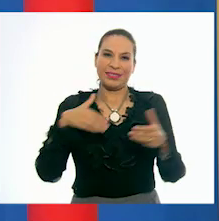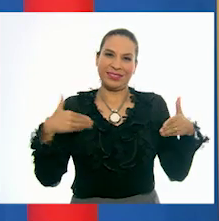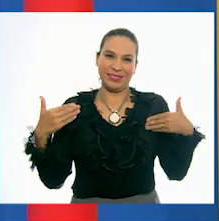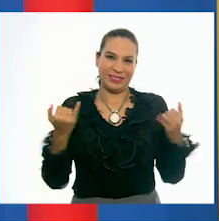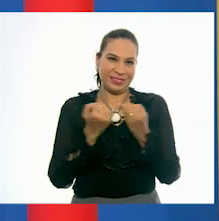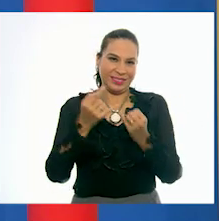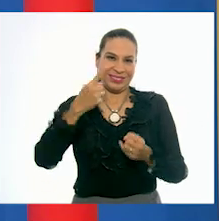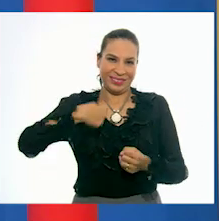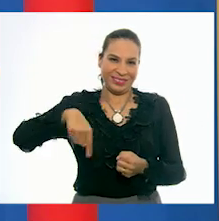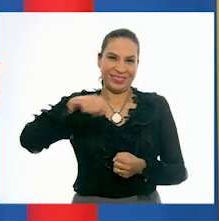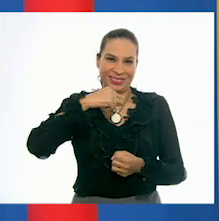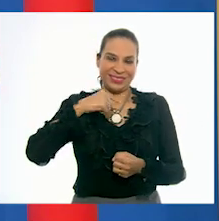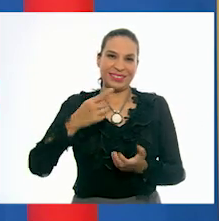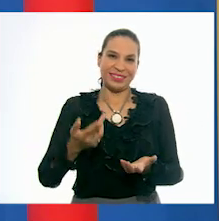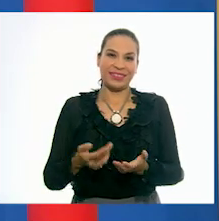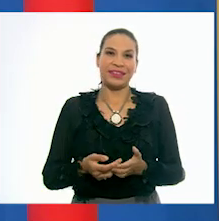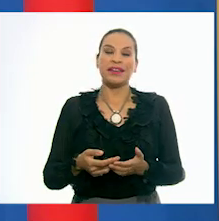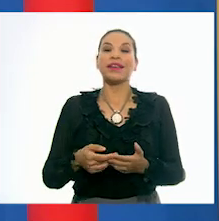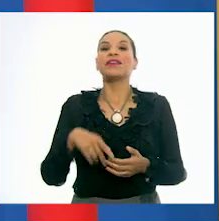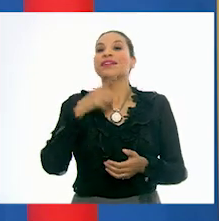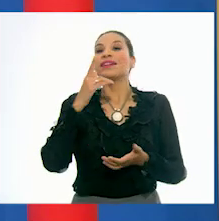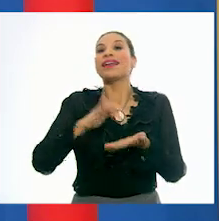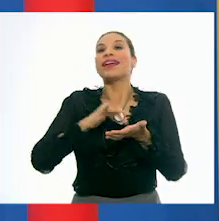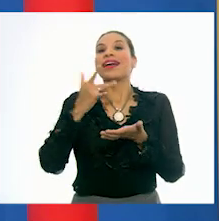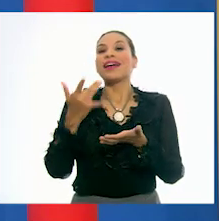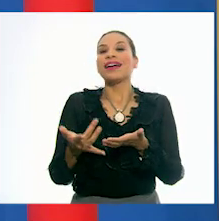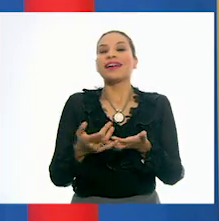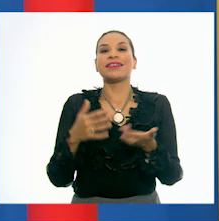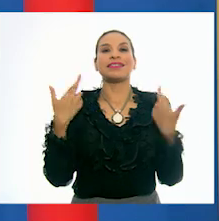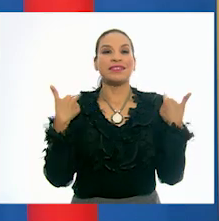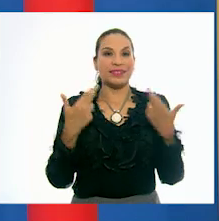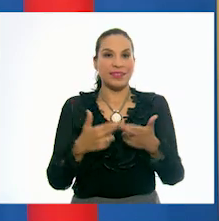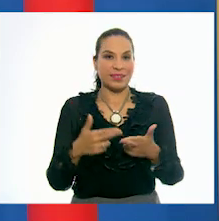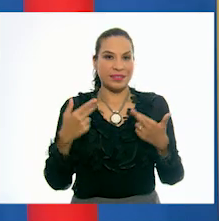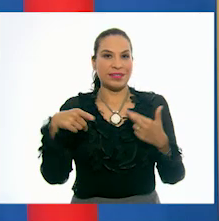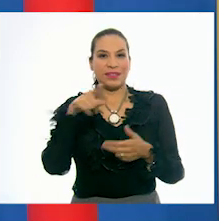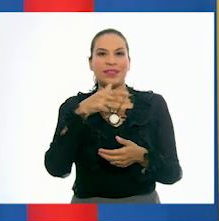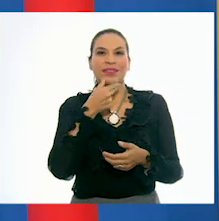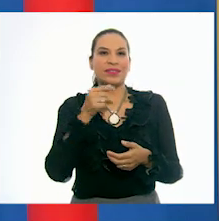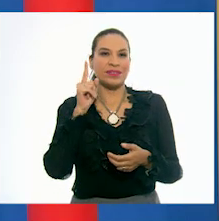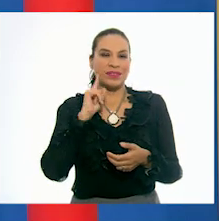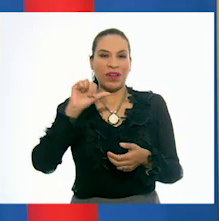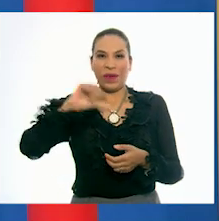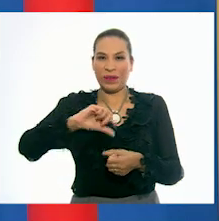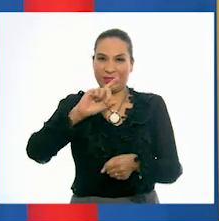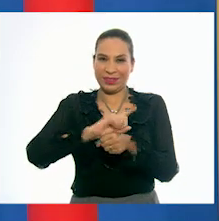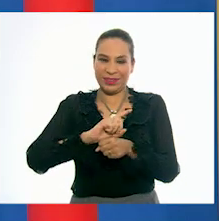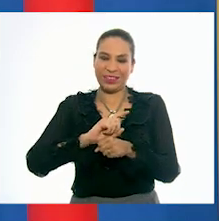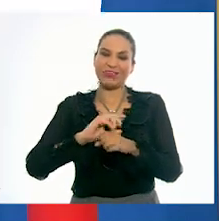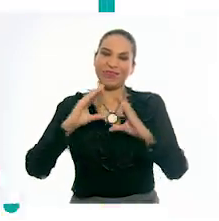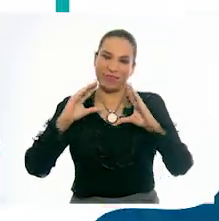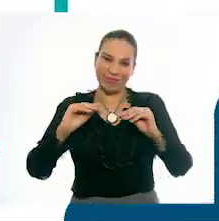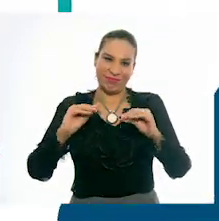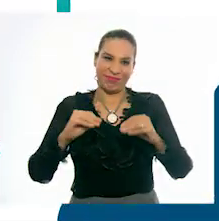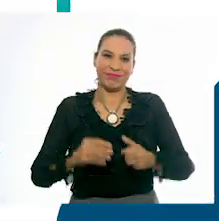disfrutado tanto como nosotras y le damos las gracias a las maestras y los maestros que el día de hoy nos dieron